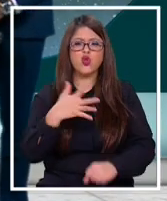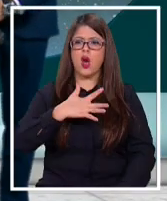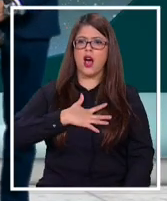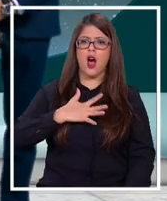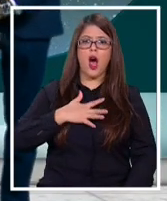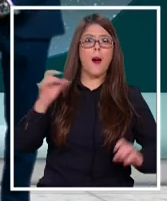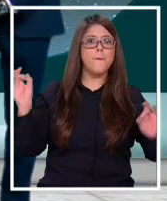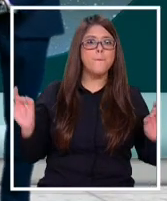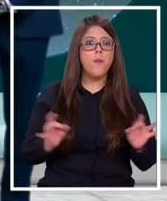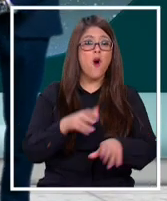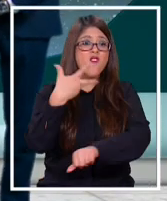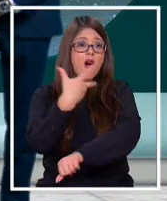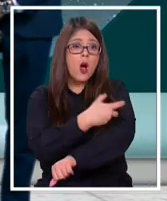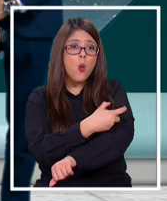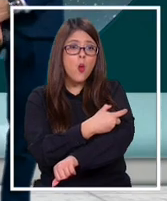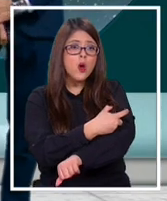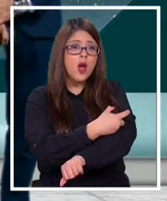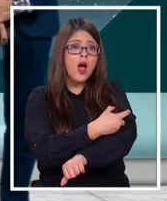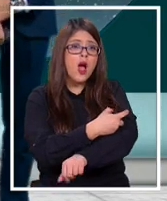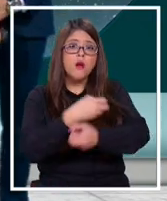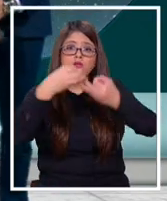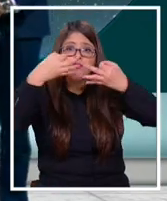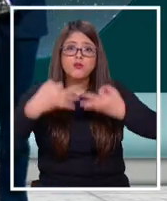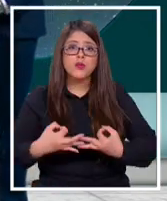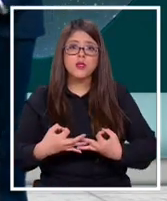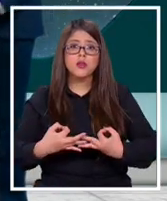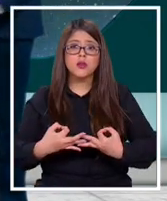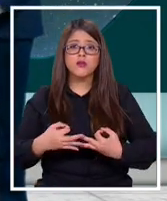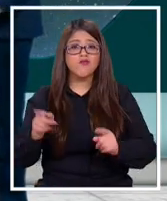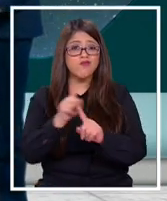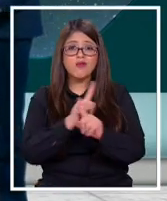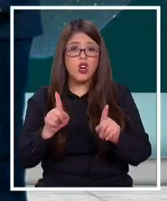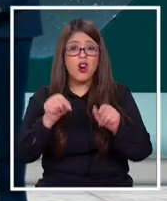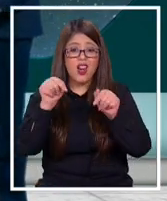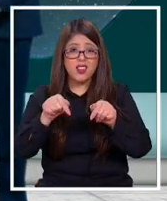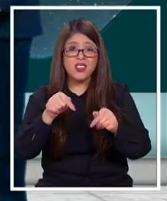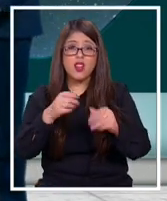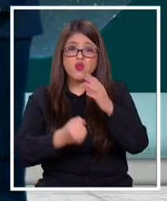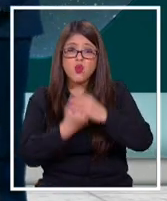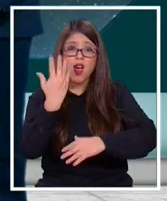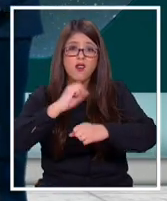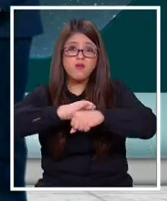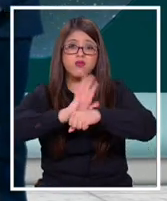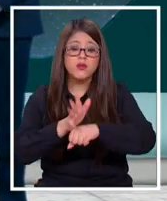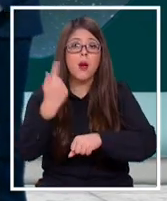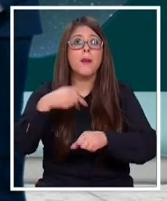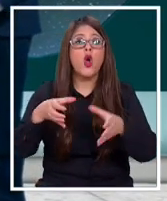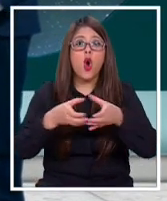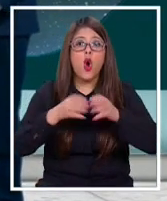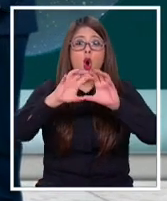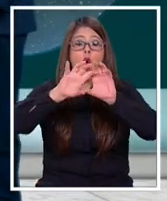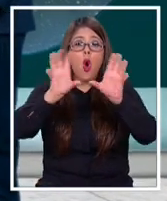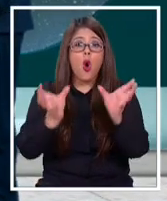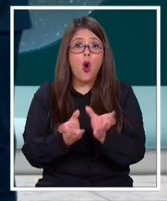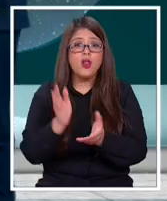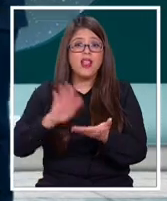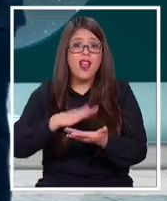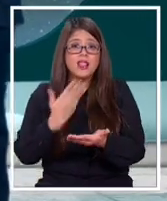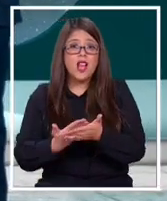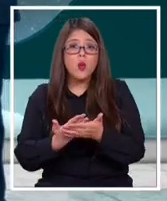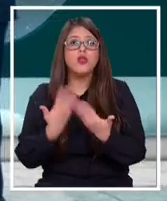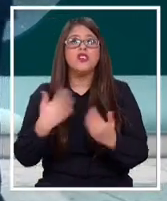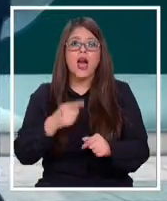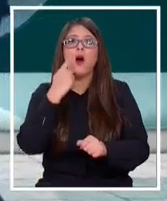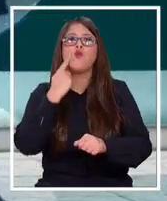la posibilidad de que las vacunas, por ejemplo, no fueran efectivas ante estas mutaciones. La OMS ha aprobado las